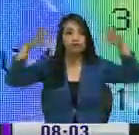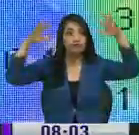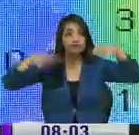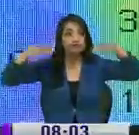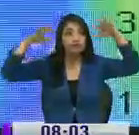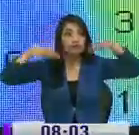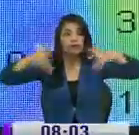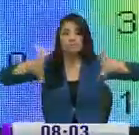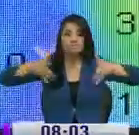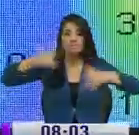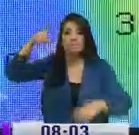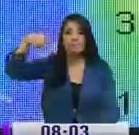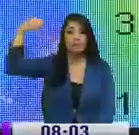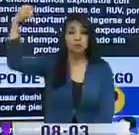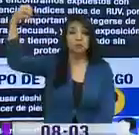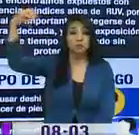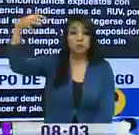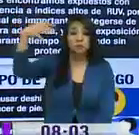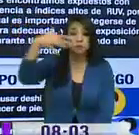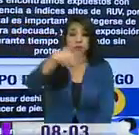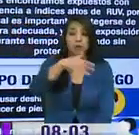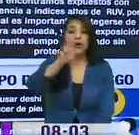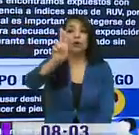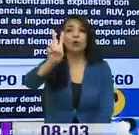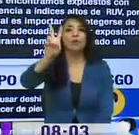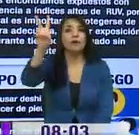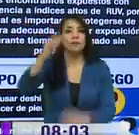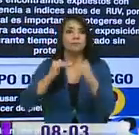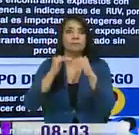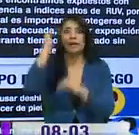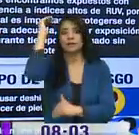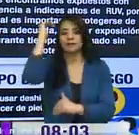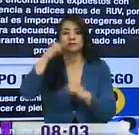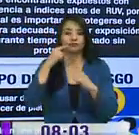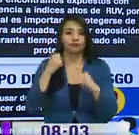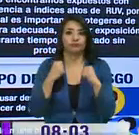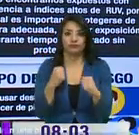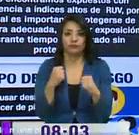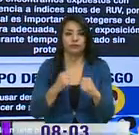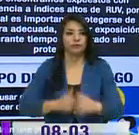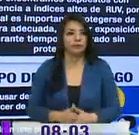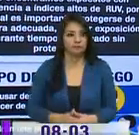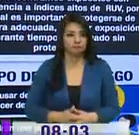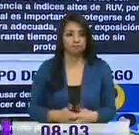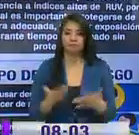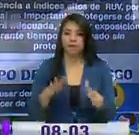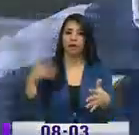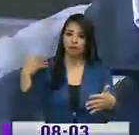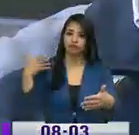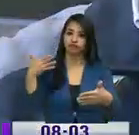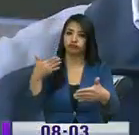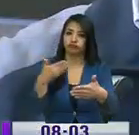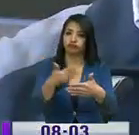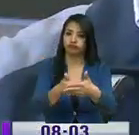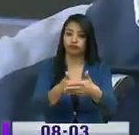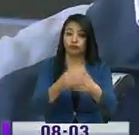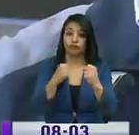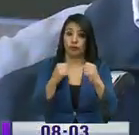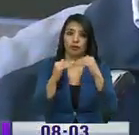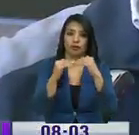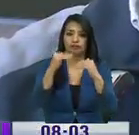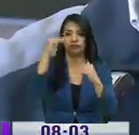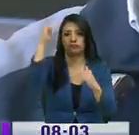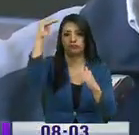precipitaciones, altas temperaturas y también los índices de radiación ultravioleta en estos últimos días se presentaron con categorías extremadamente